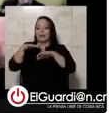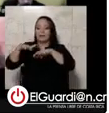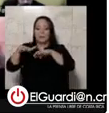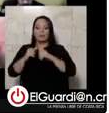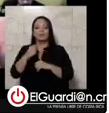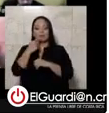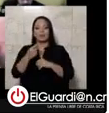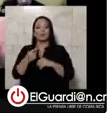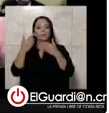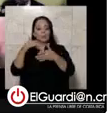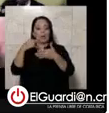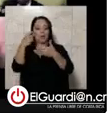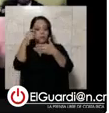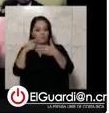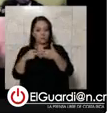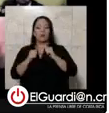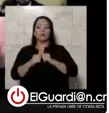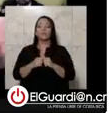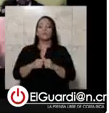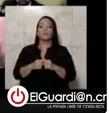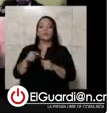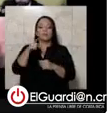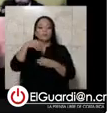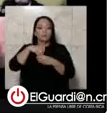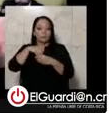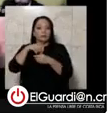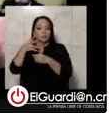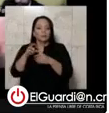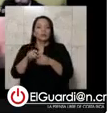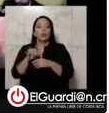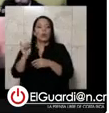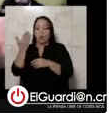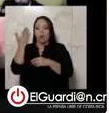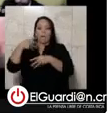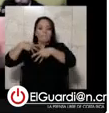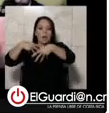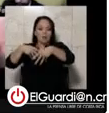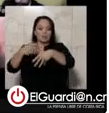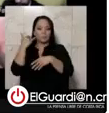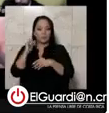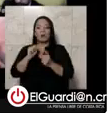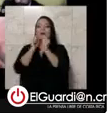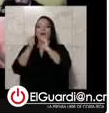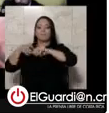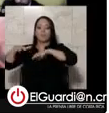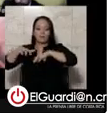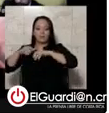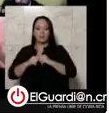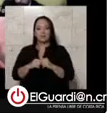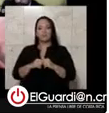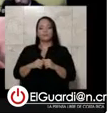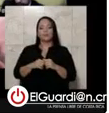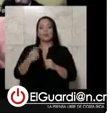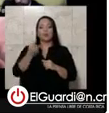ya se revisaron y por tener un componente externo, así como la marcha pasada, por ejemplo, se dio un cambio de actividades y lo único